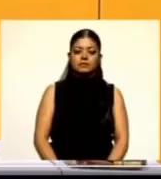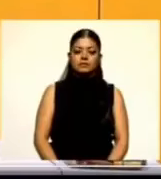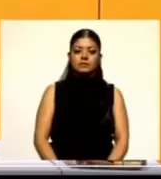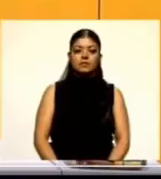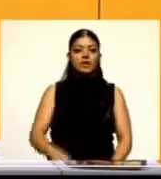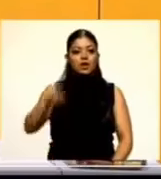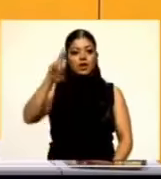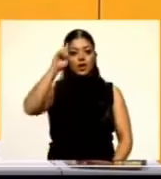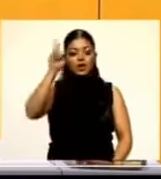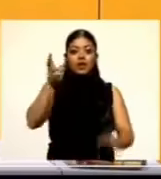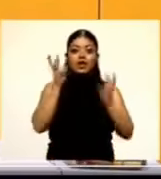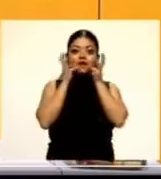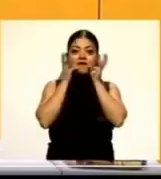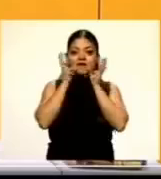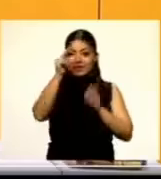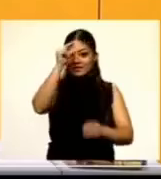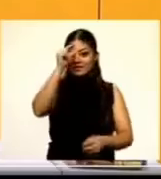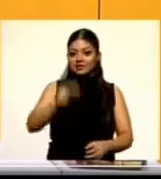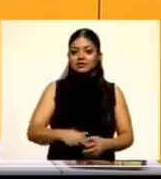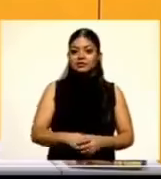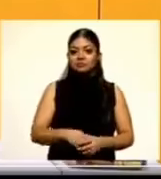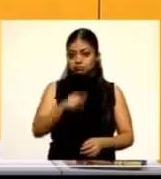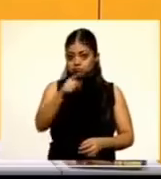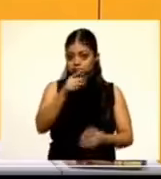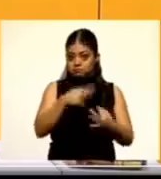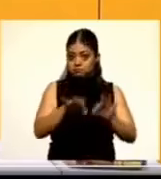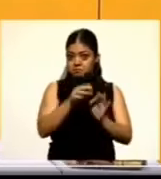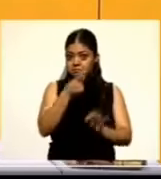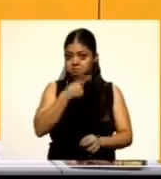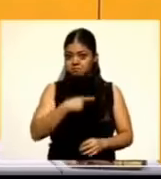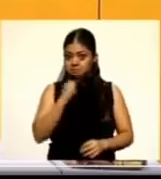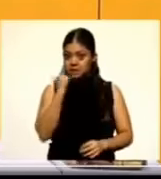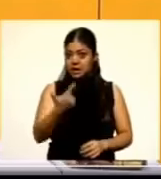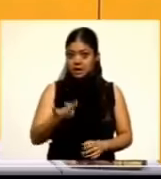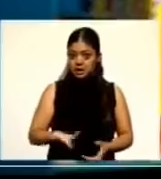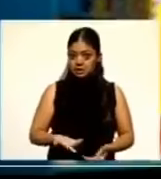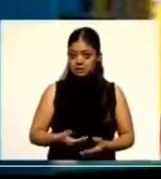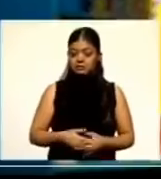Hola, Jololisto. Tienes algo muy importante que decirnos, ¿no?